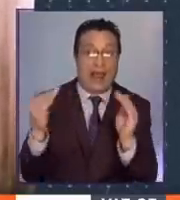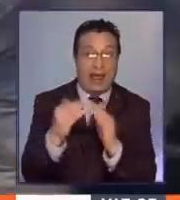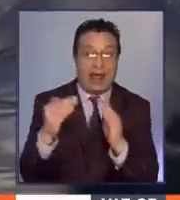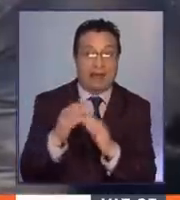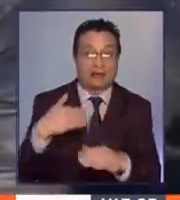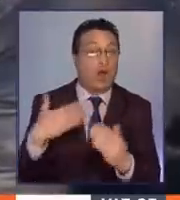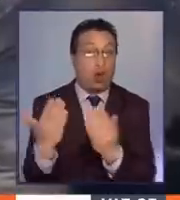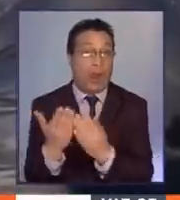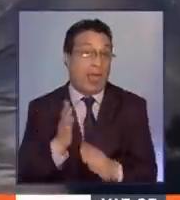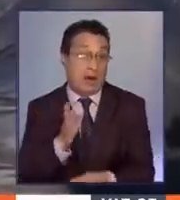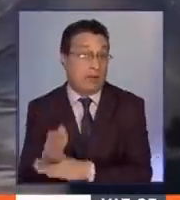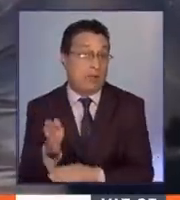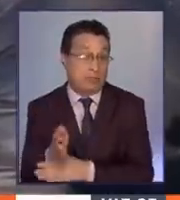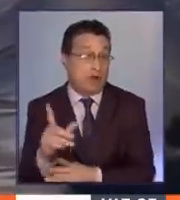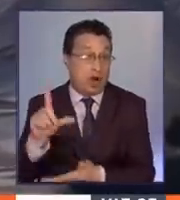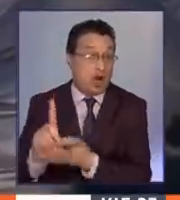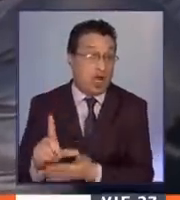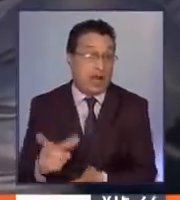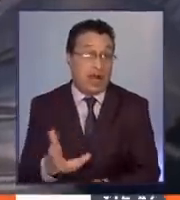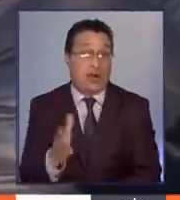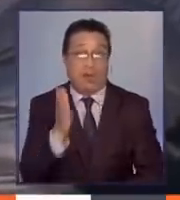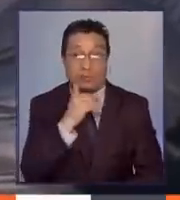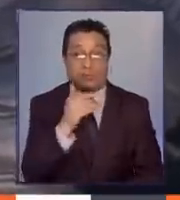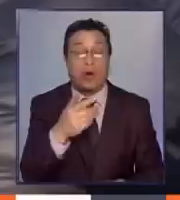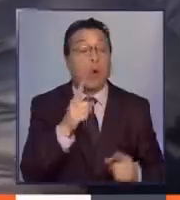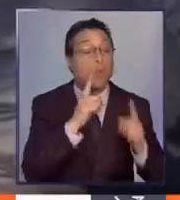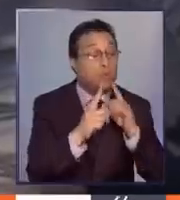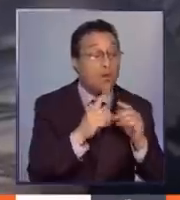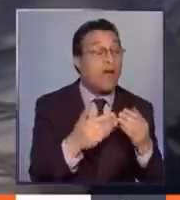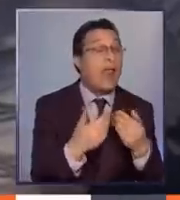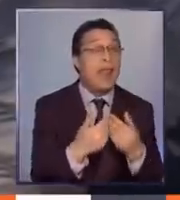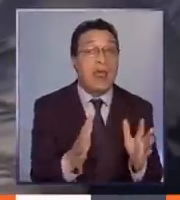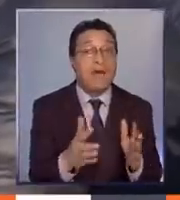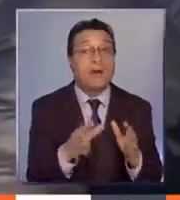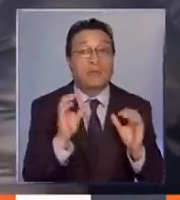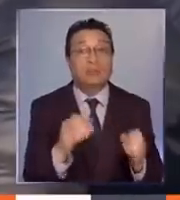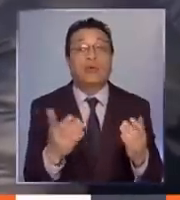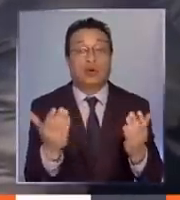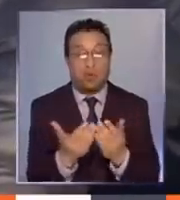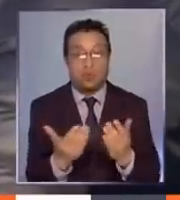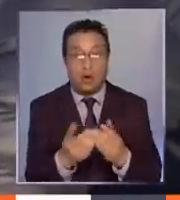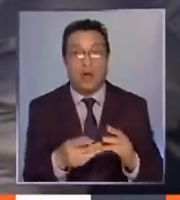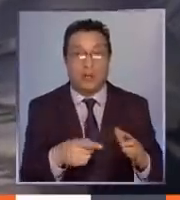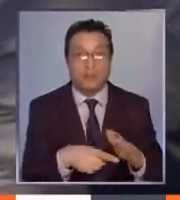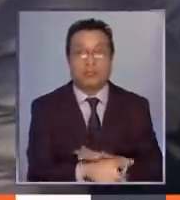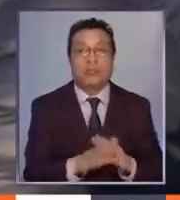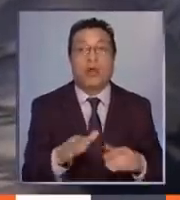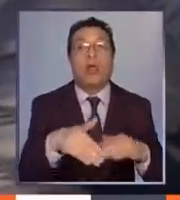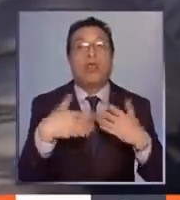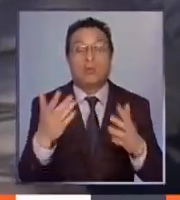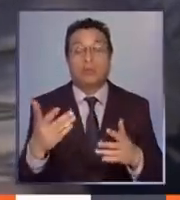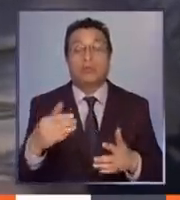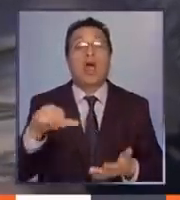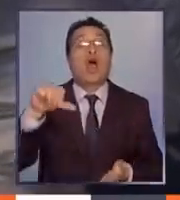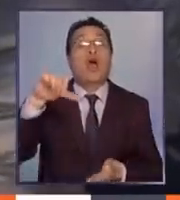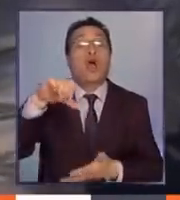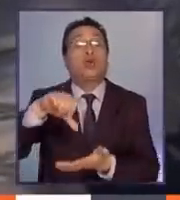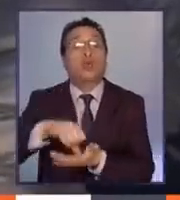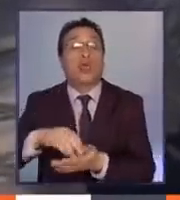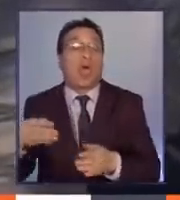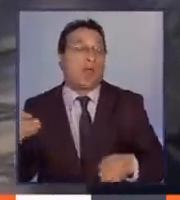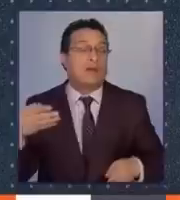a un colegio. Por exámenes libres, lo que es homeschooling. y después bajé a la ciudad y ahí, acá